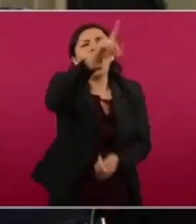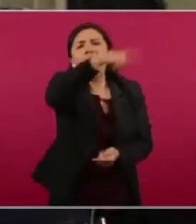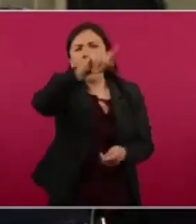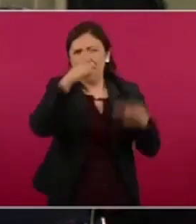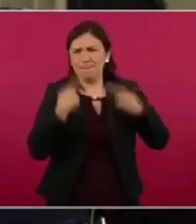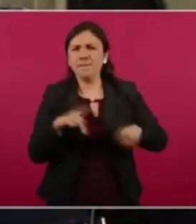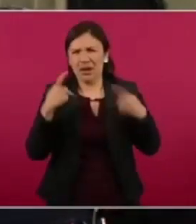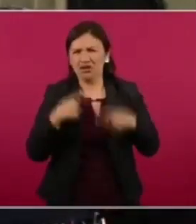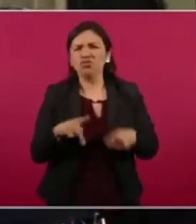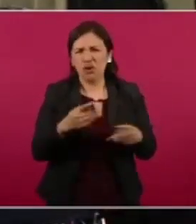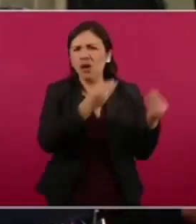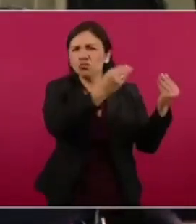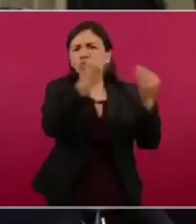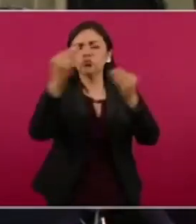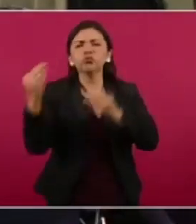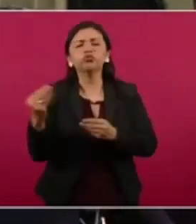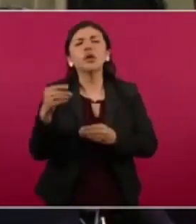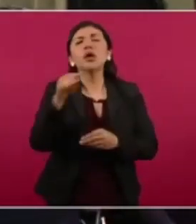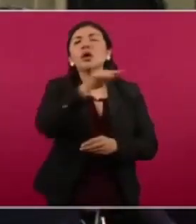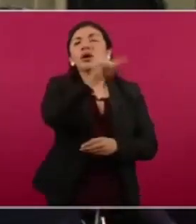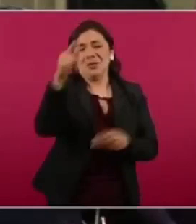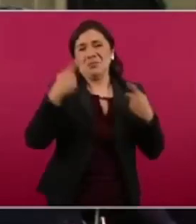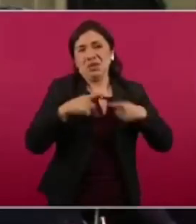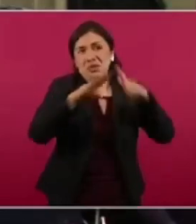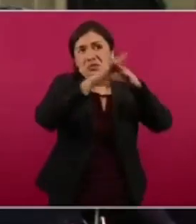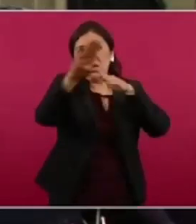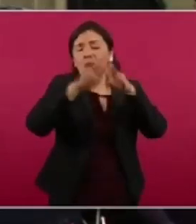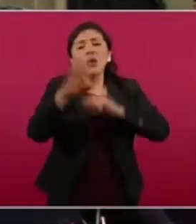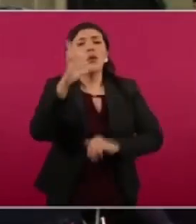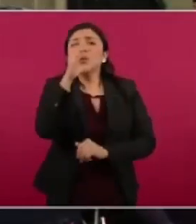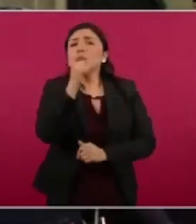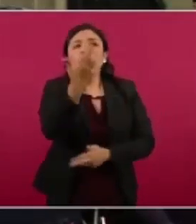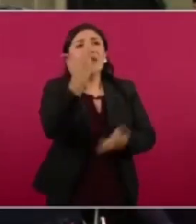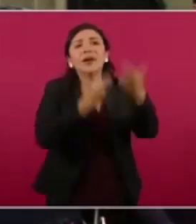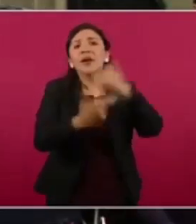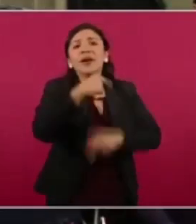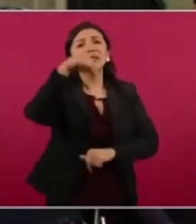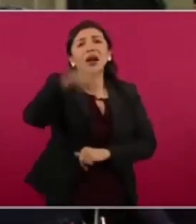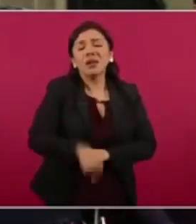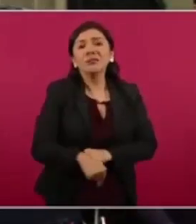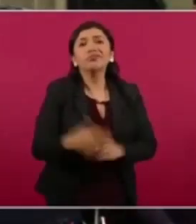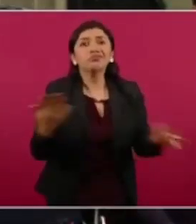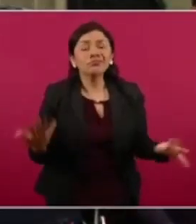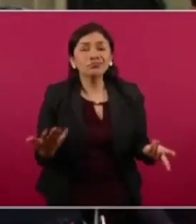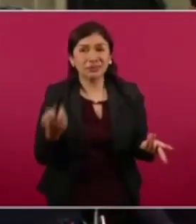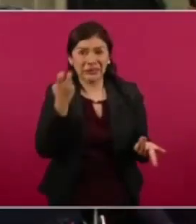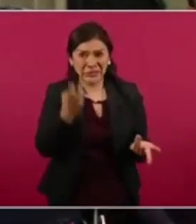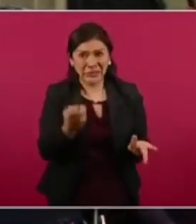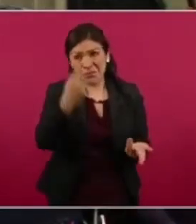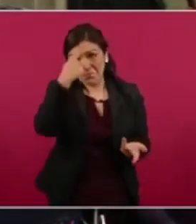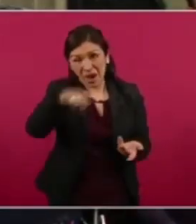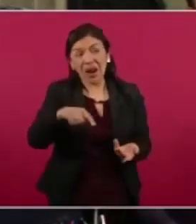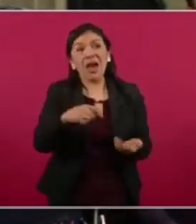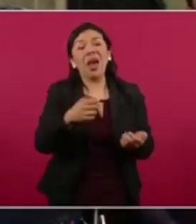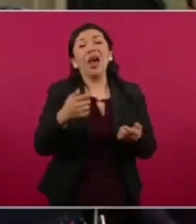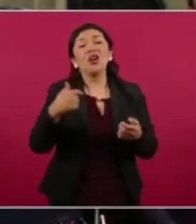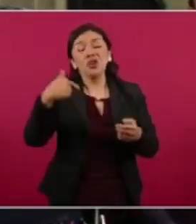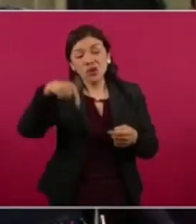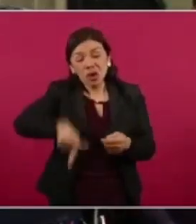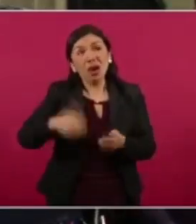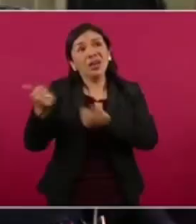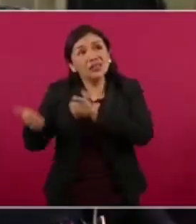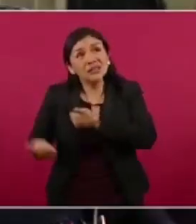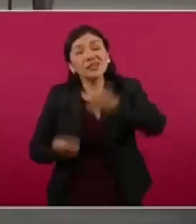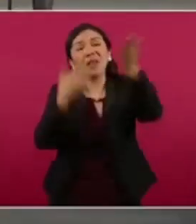caso muchos de estos migrantes no pueden regresar a México. El costo para enviar credenciales desde